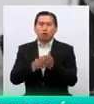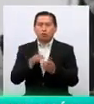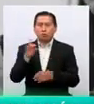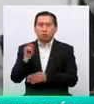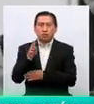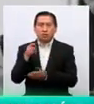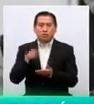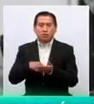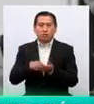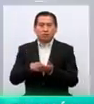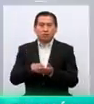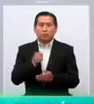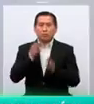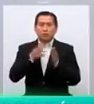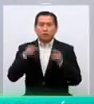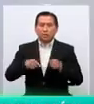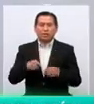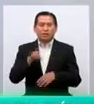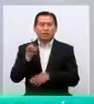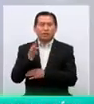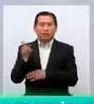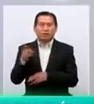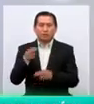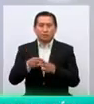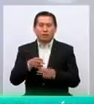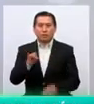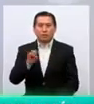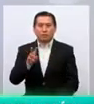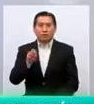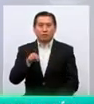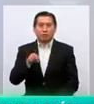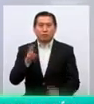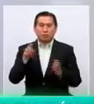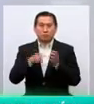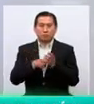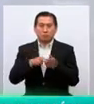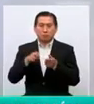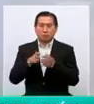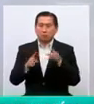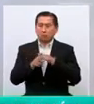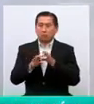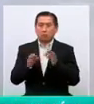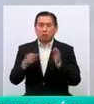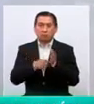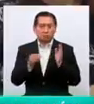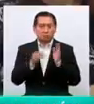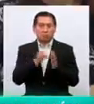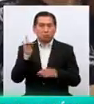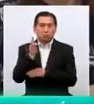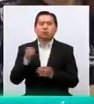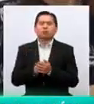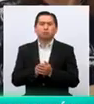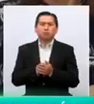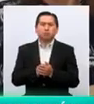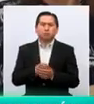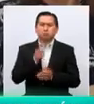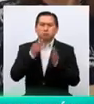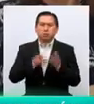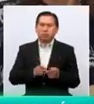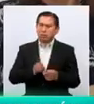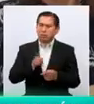Bolivia TV y el periodista de nuestra casa televisiva Iván Maldonado por un supuesto delito que no existe en la legislación boliviana. Este